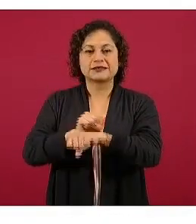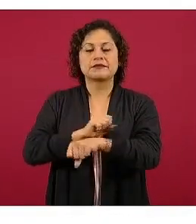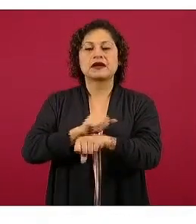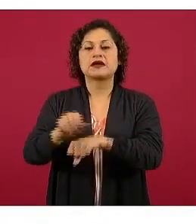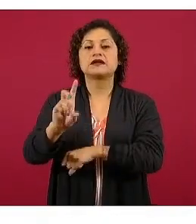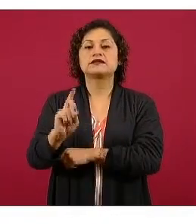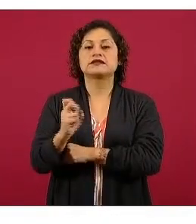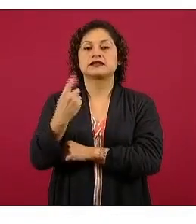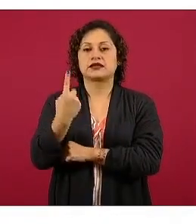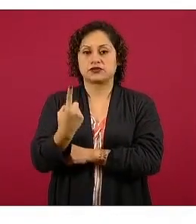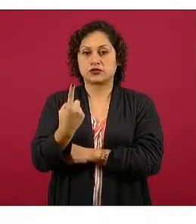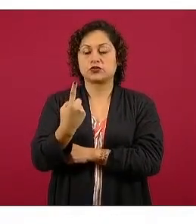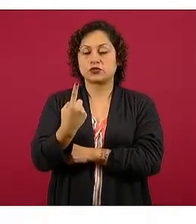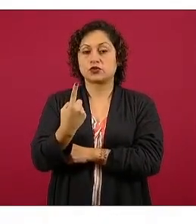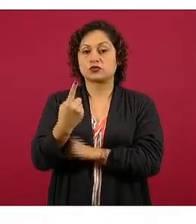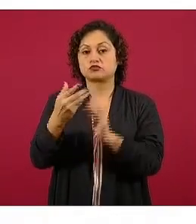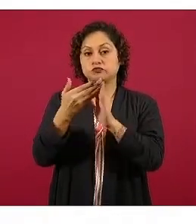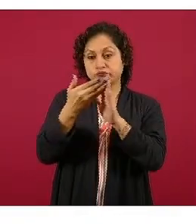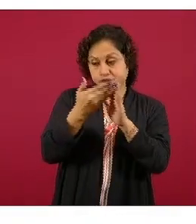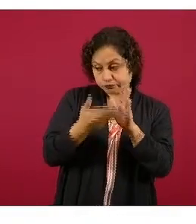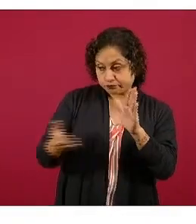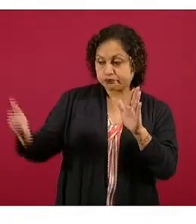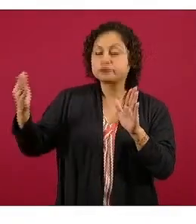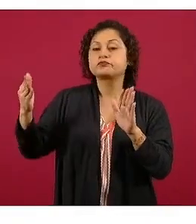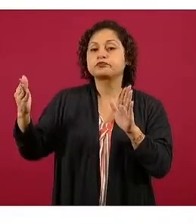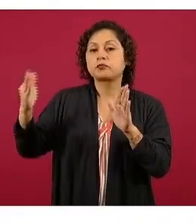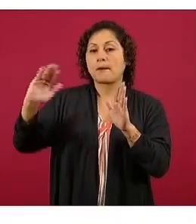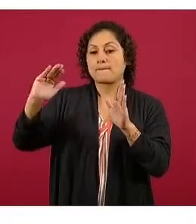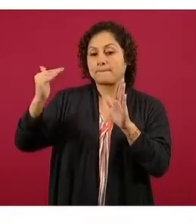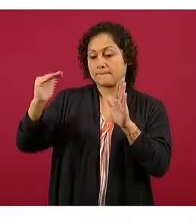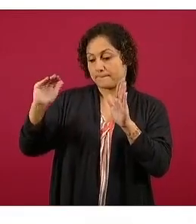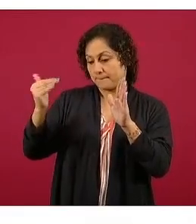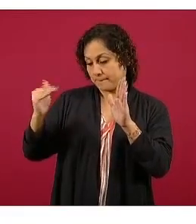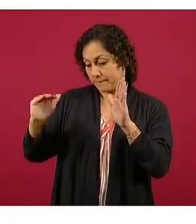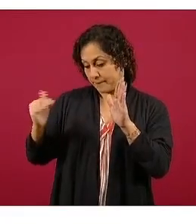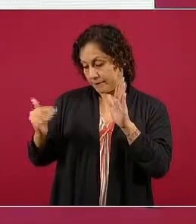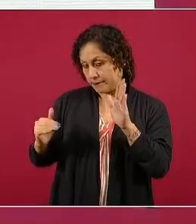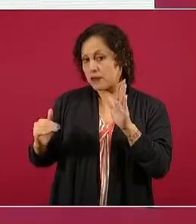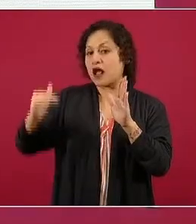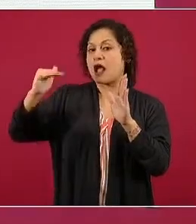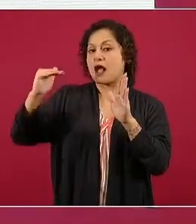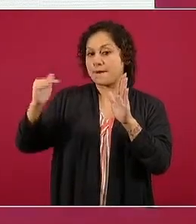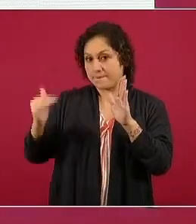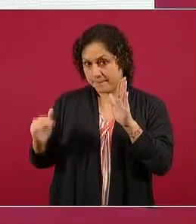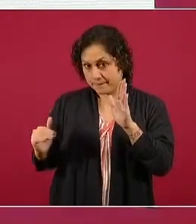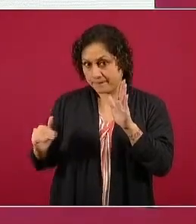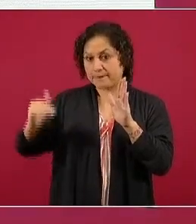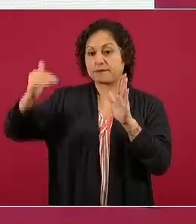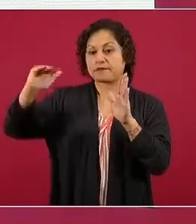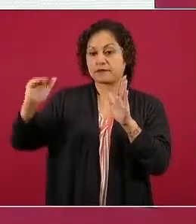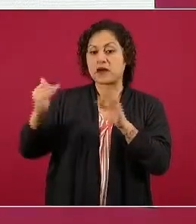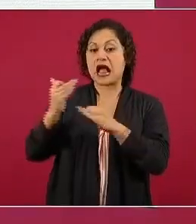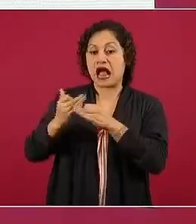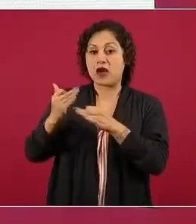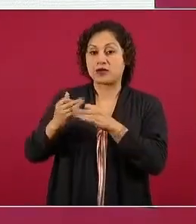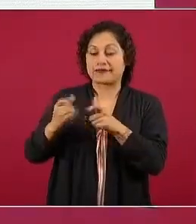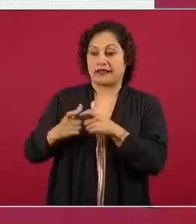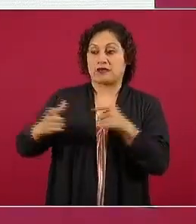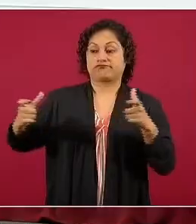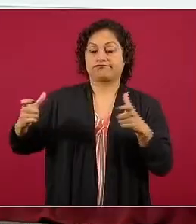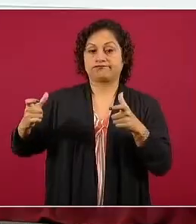31, y prácticamente desde esa semana ha tenido un descenso con algunos altos y bajos. Está abriendo con un